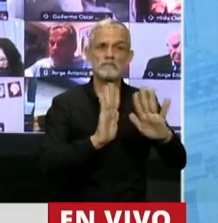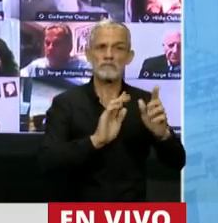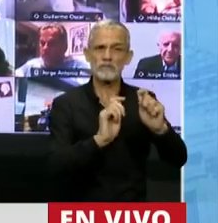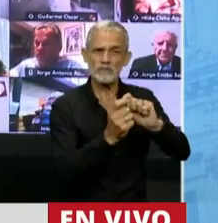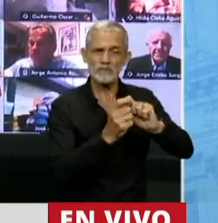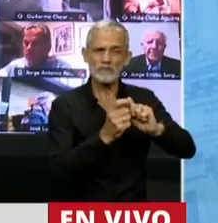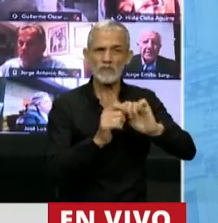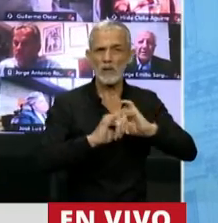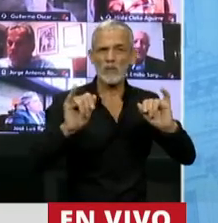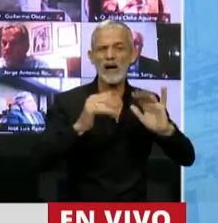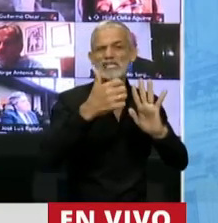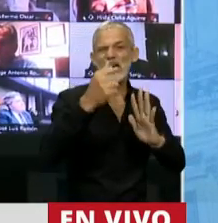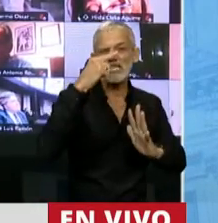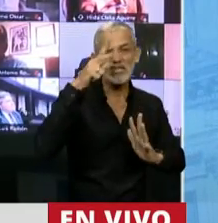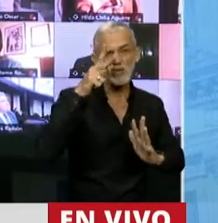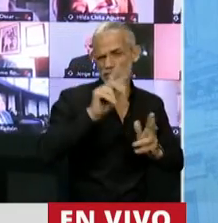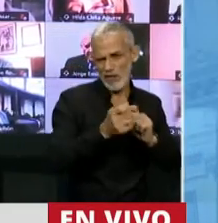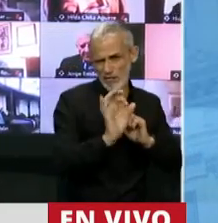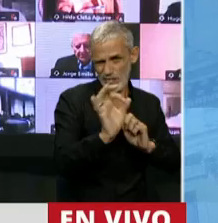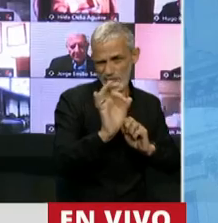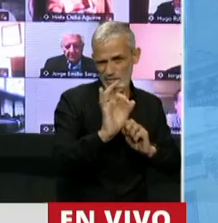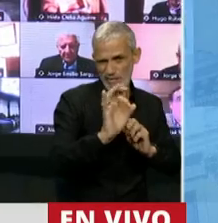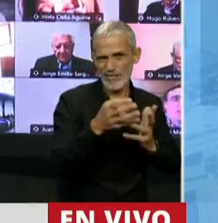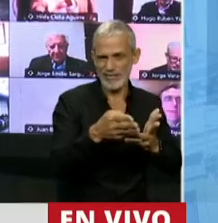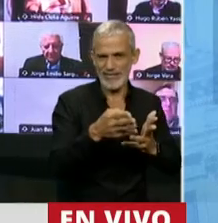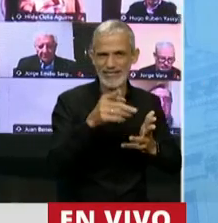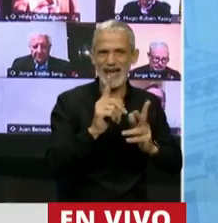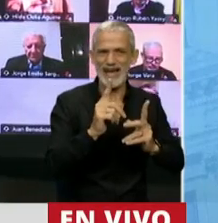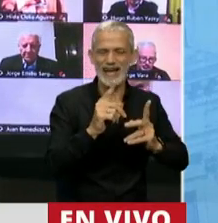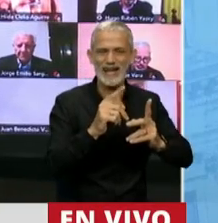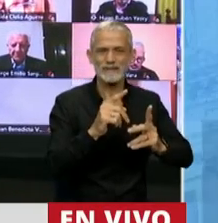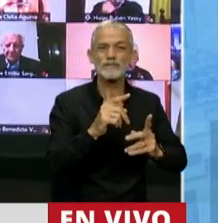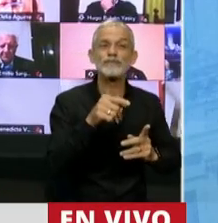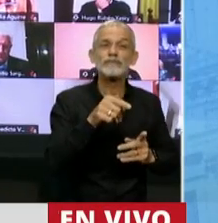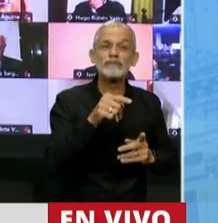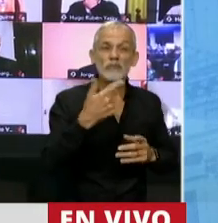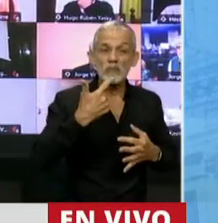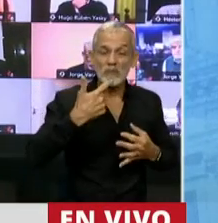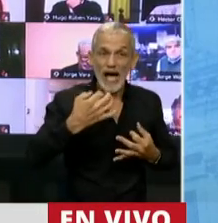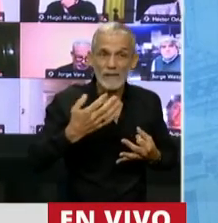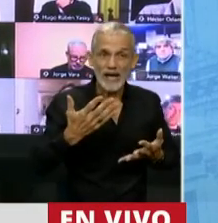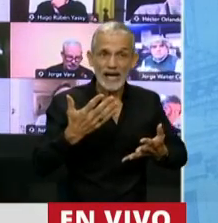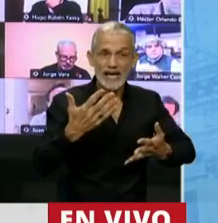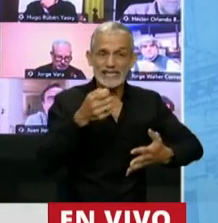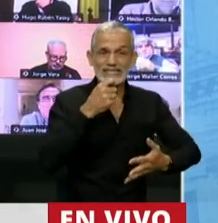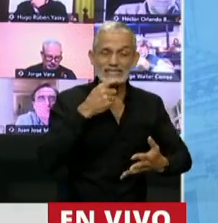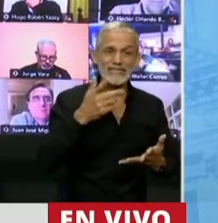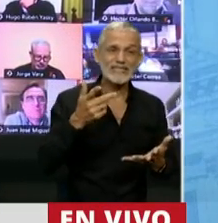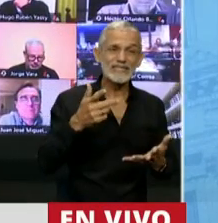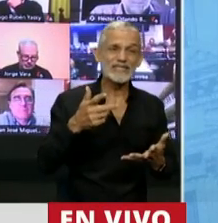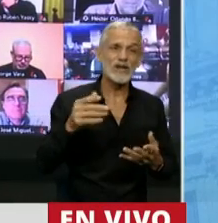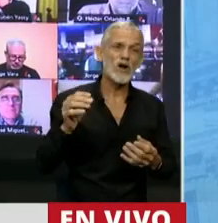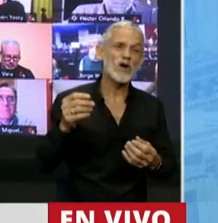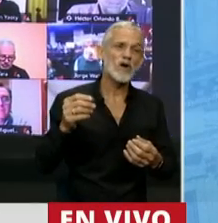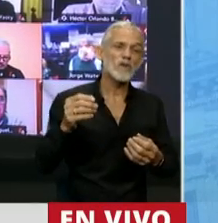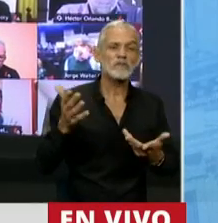para anunciar en el 6, 7, 8, donde la verdad que si nos hubieran dejado,